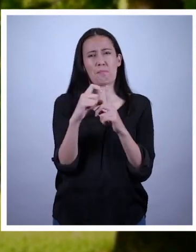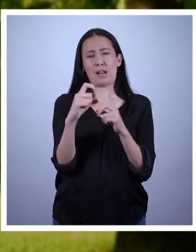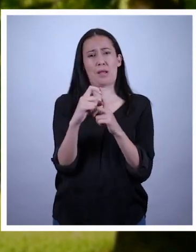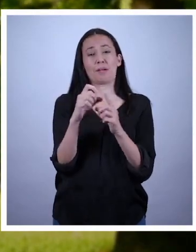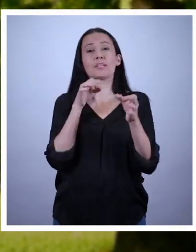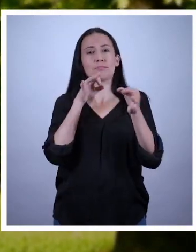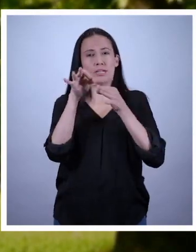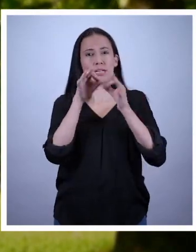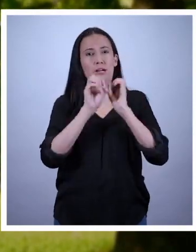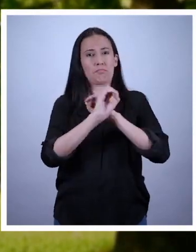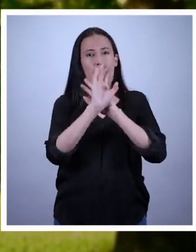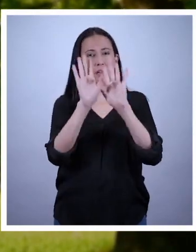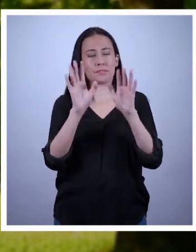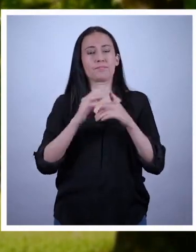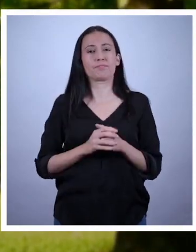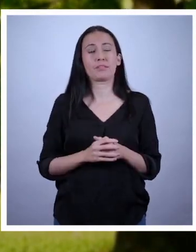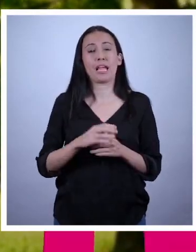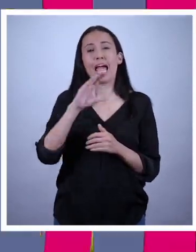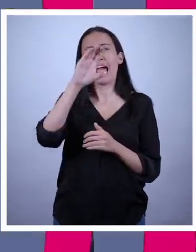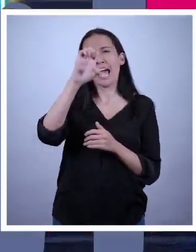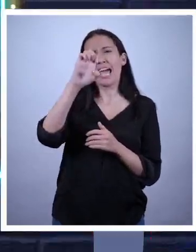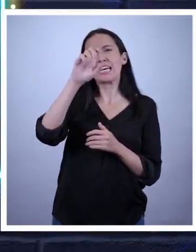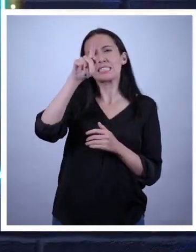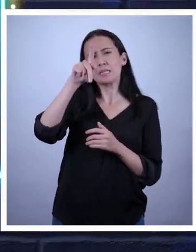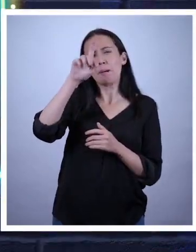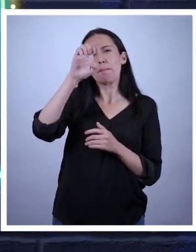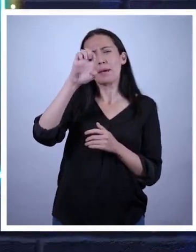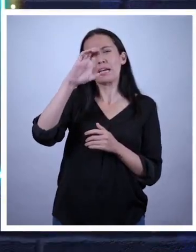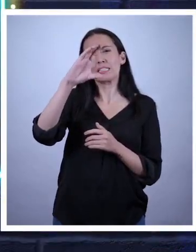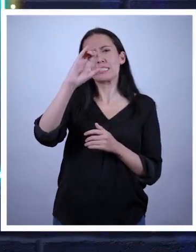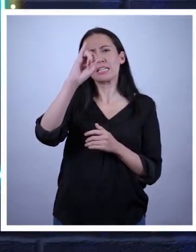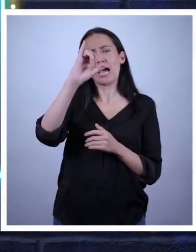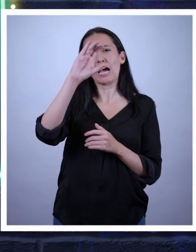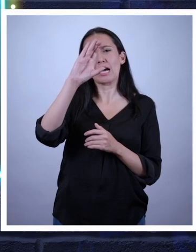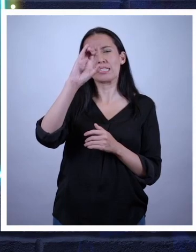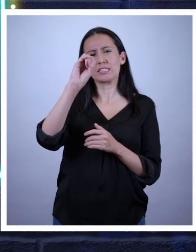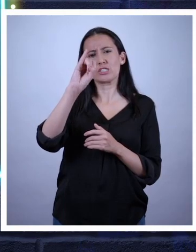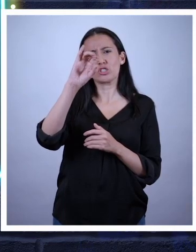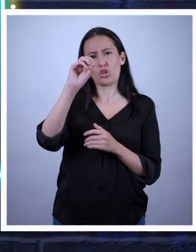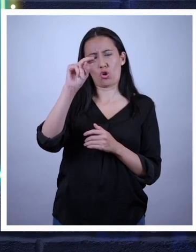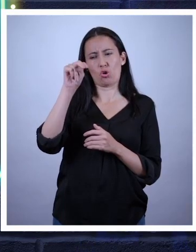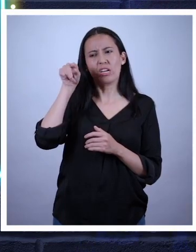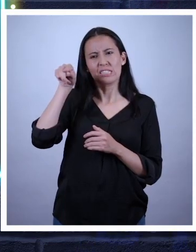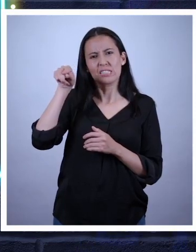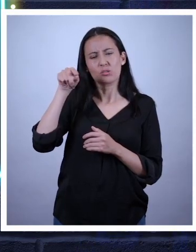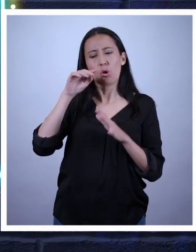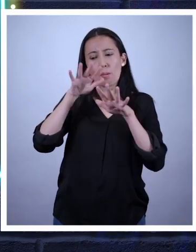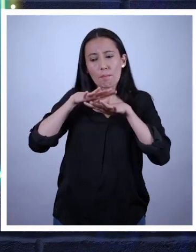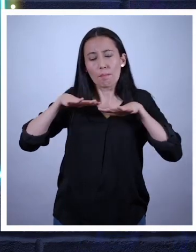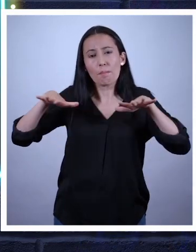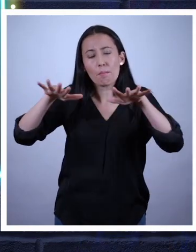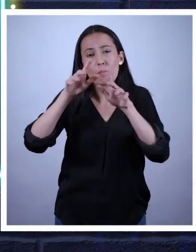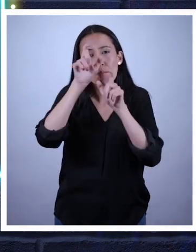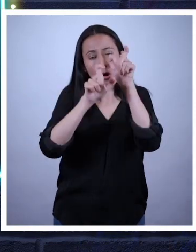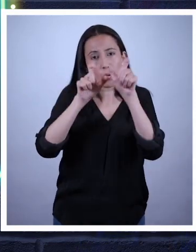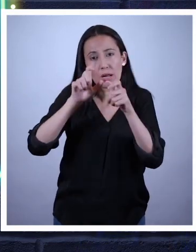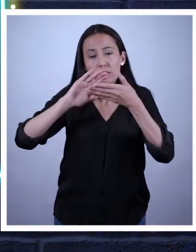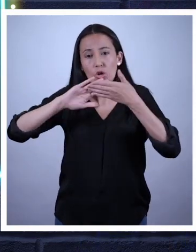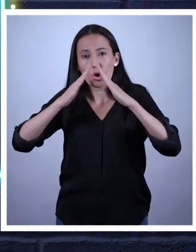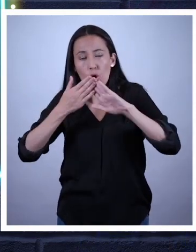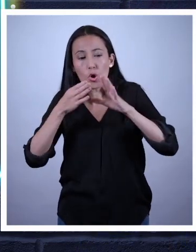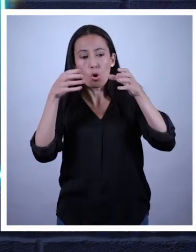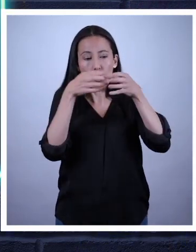difícil, pero explica muchas cosas. La especiación es el proceso mediante el cual una población de